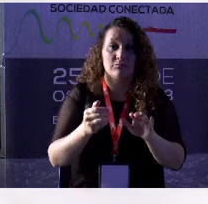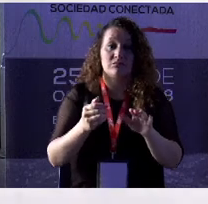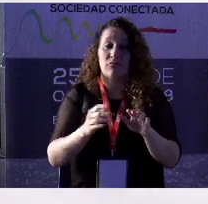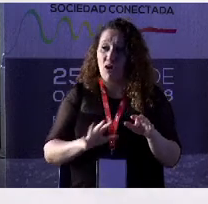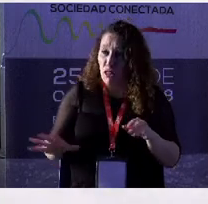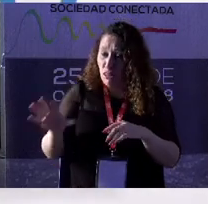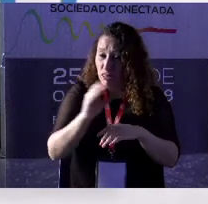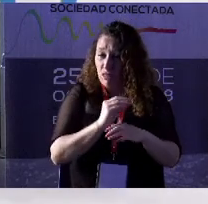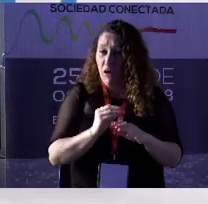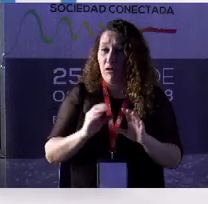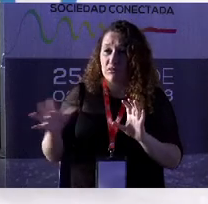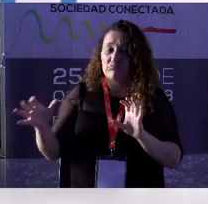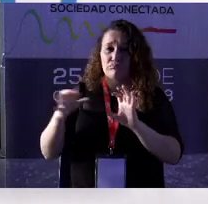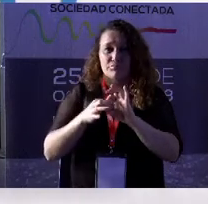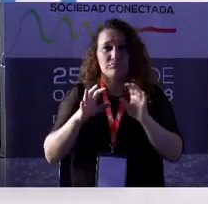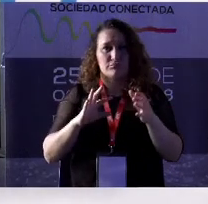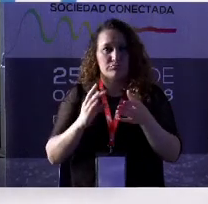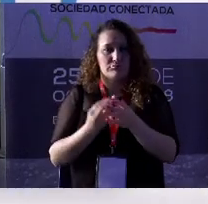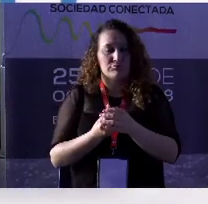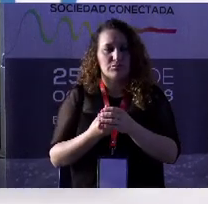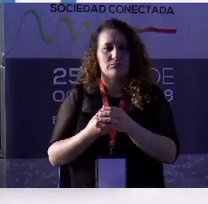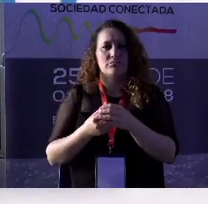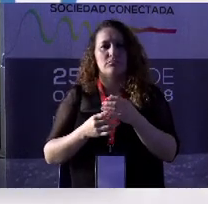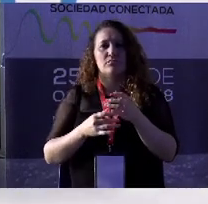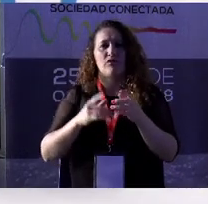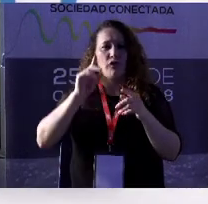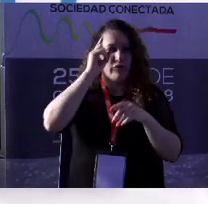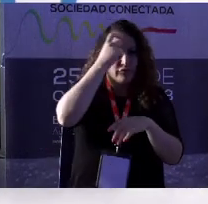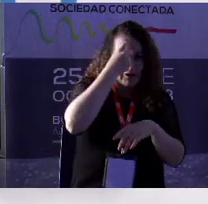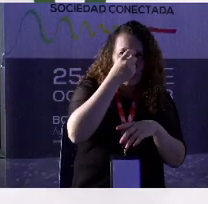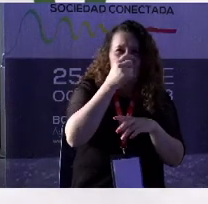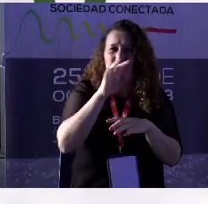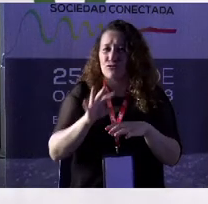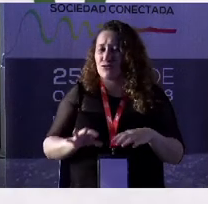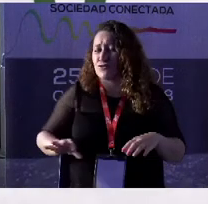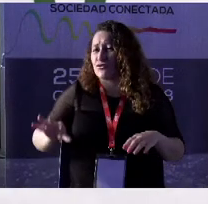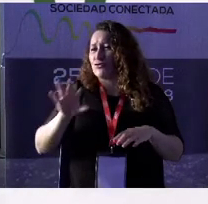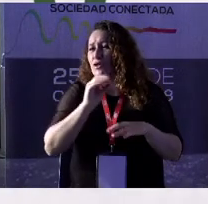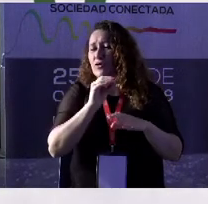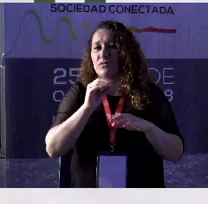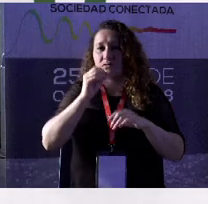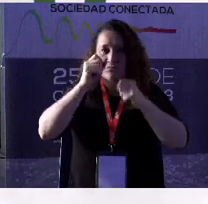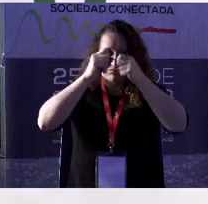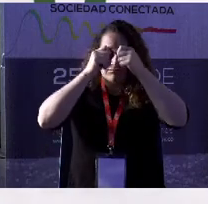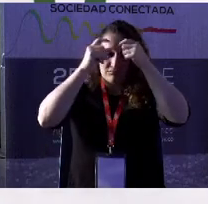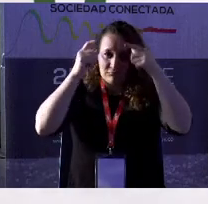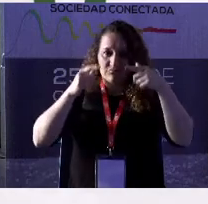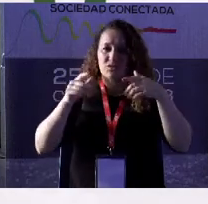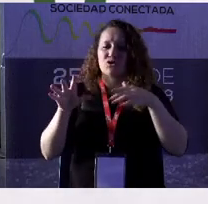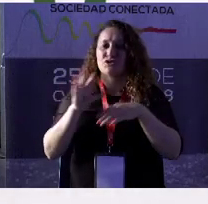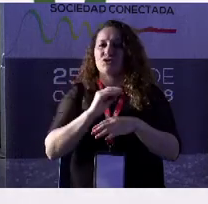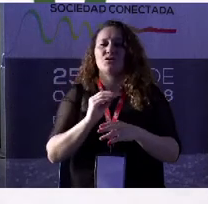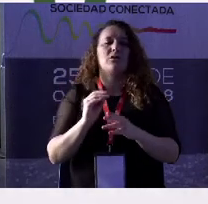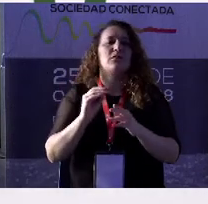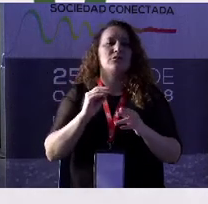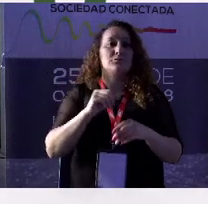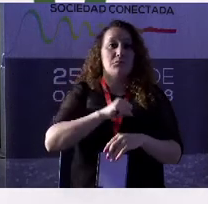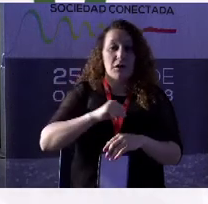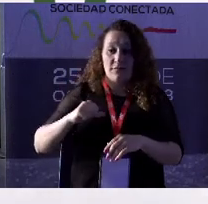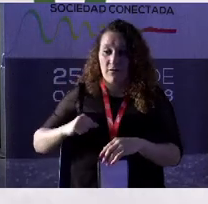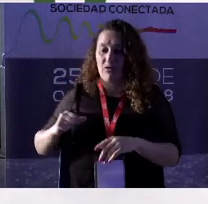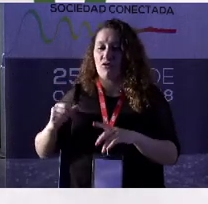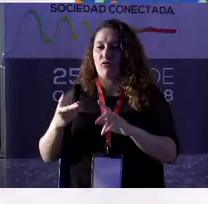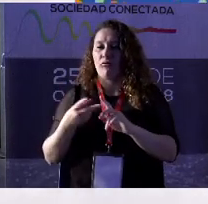involucramos gobiernos e instituciones públicas de todos los niveles entidades sociales sector privado y en